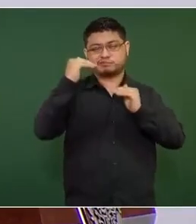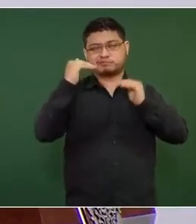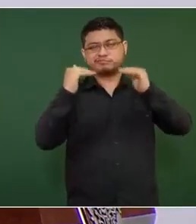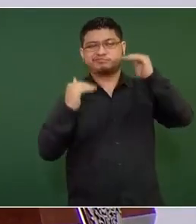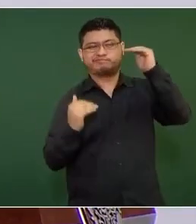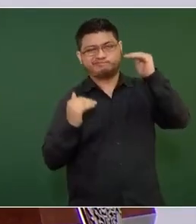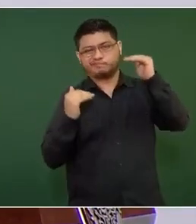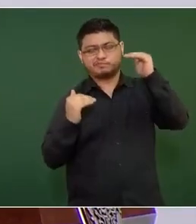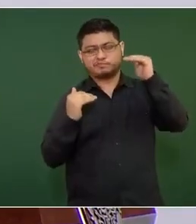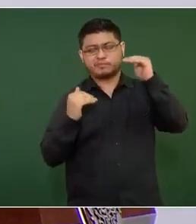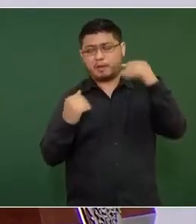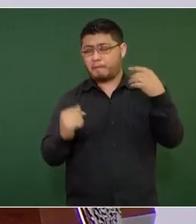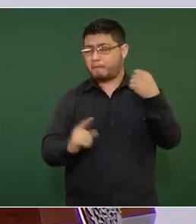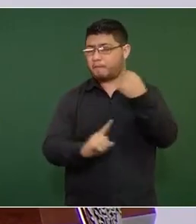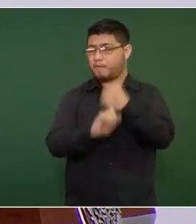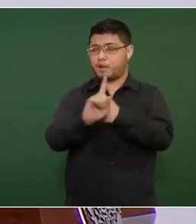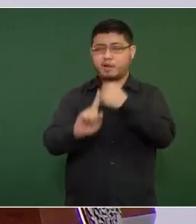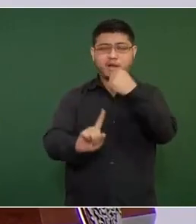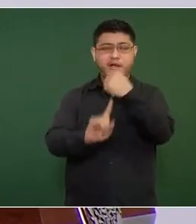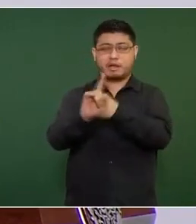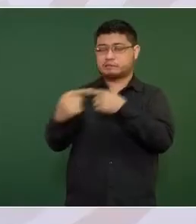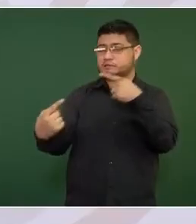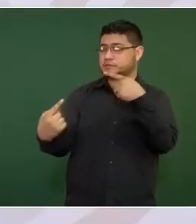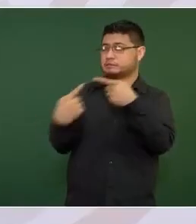conflictos sociales.